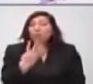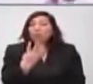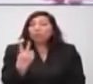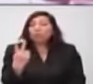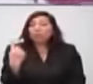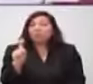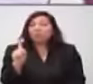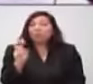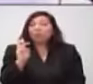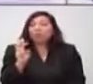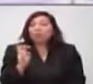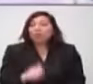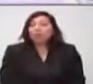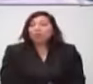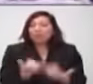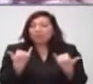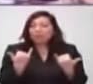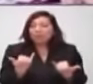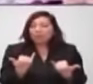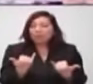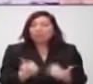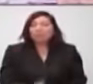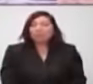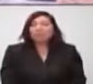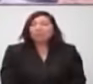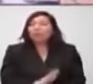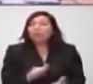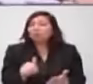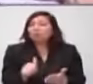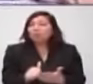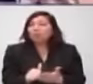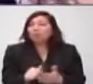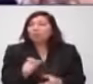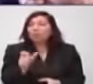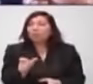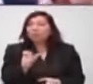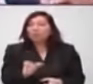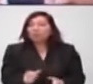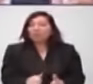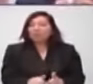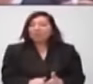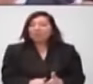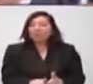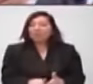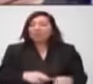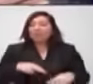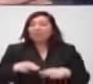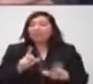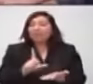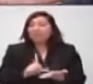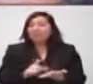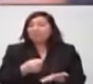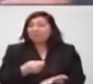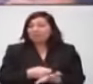millones de dólares que hoy día, y repito, todos los usuarios que nos movilizamos por Lima